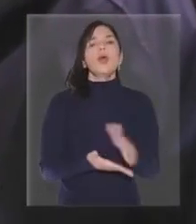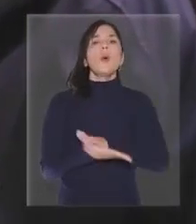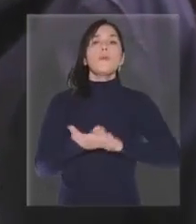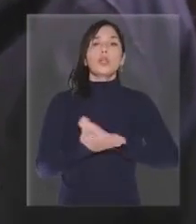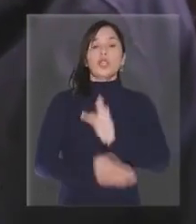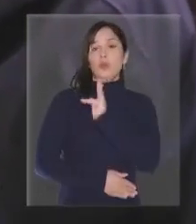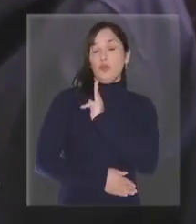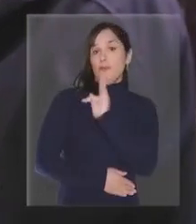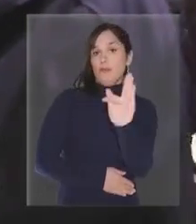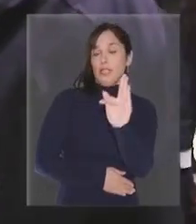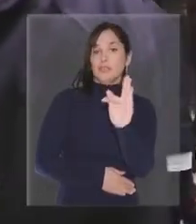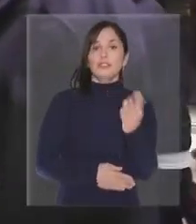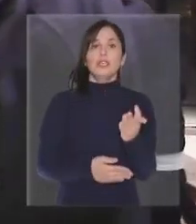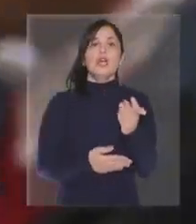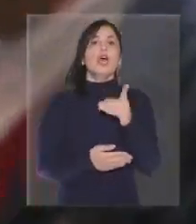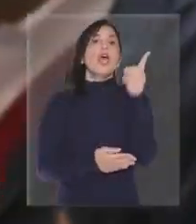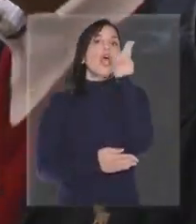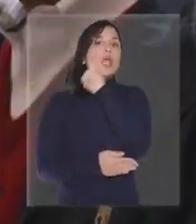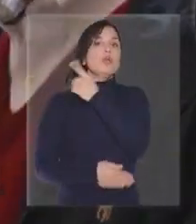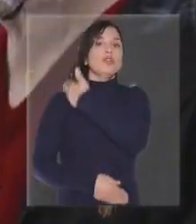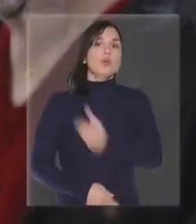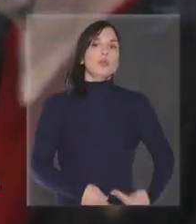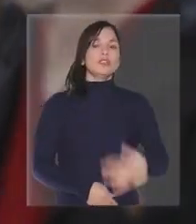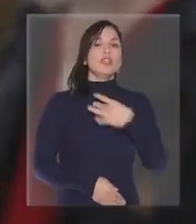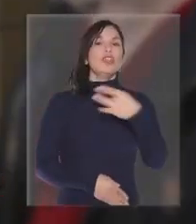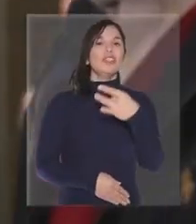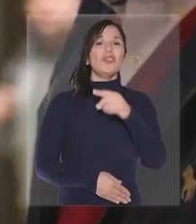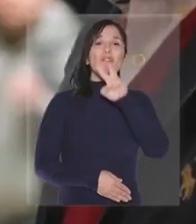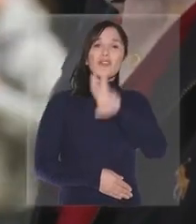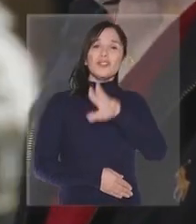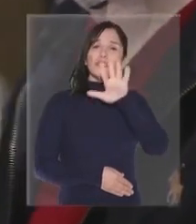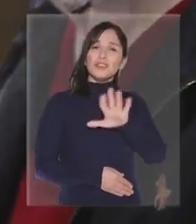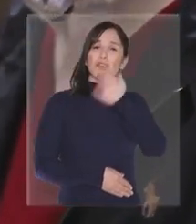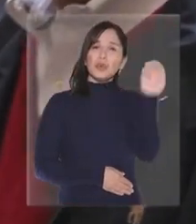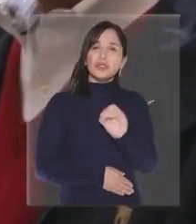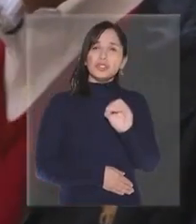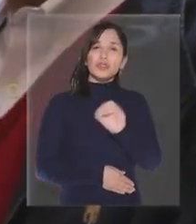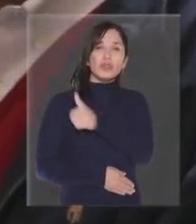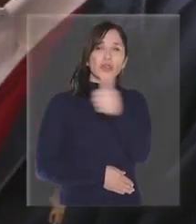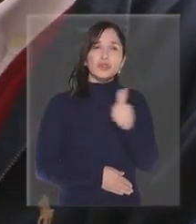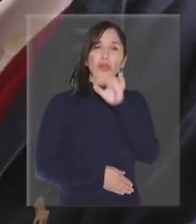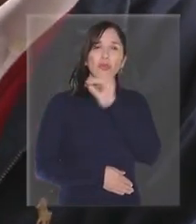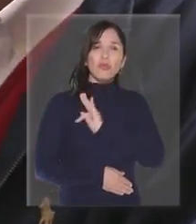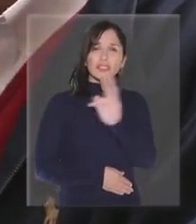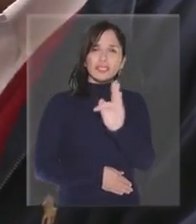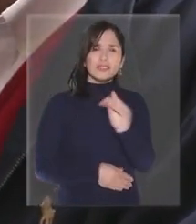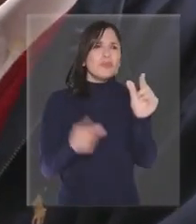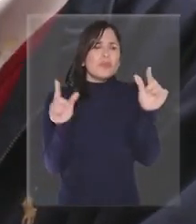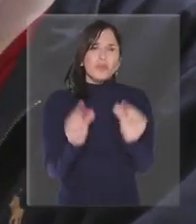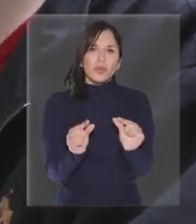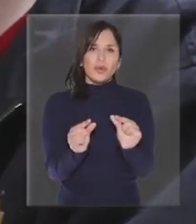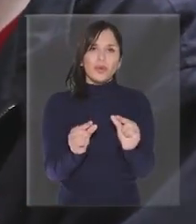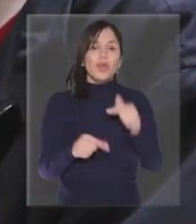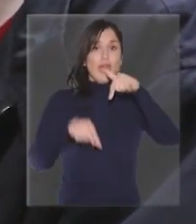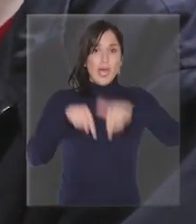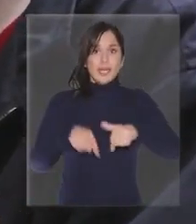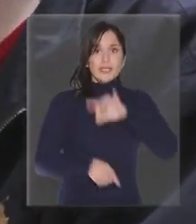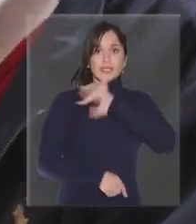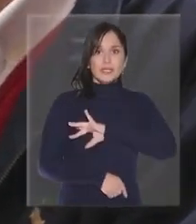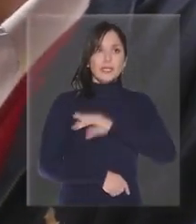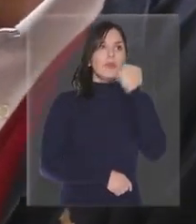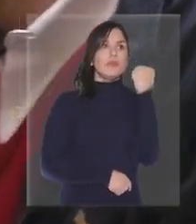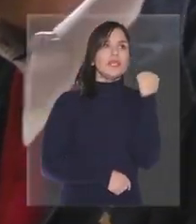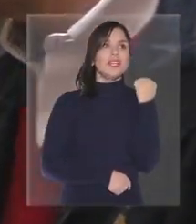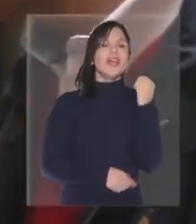Francia, no sé si mal no recuerdo ahora, el último presidente con el 25% del universo del votante. Es demasiado poco. Acá Piñera está, oh